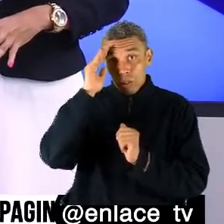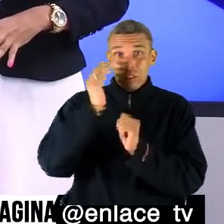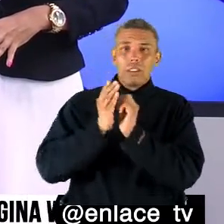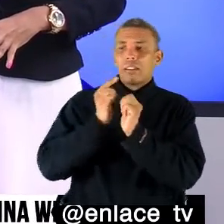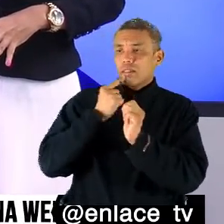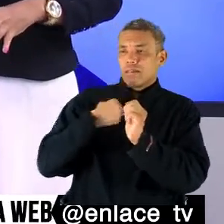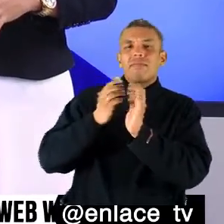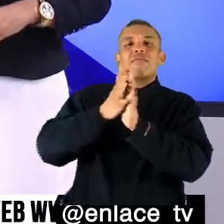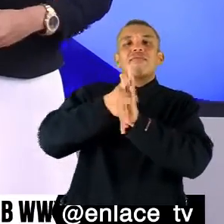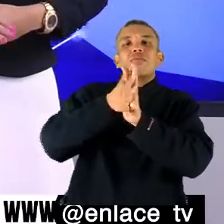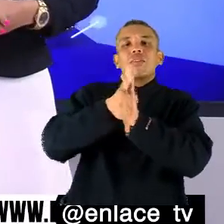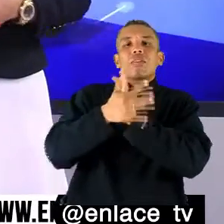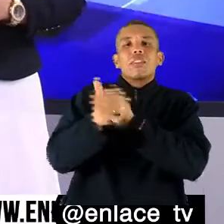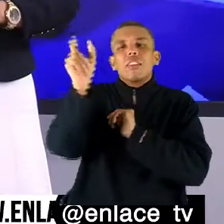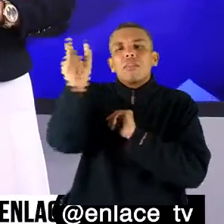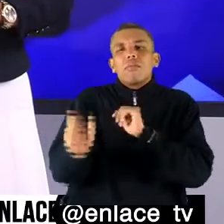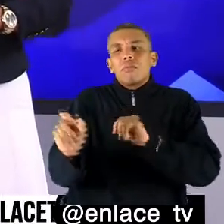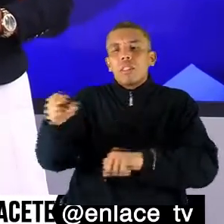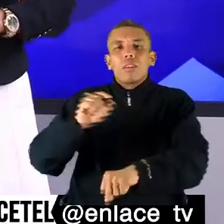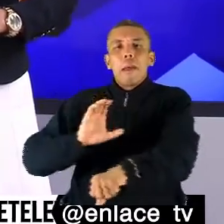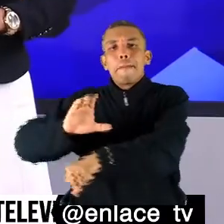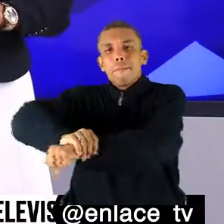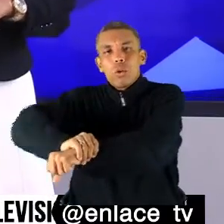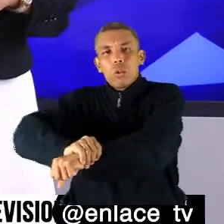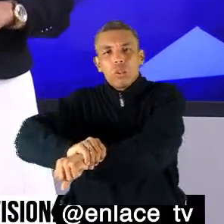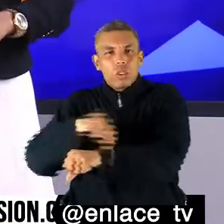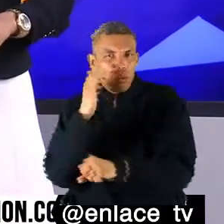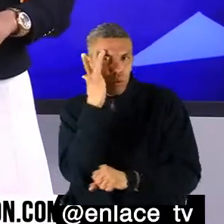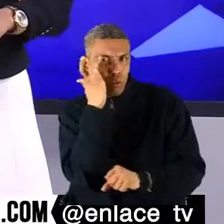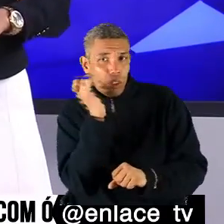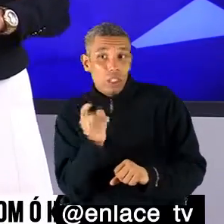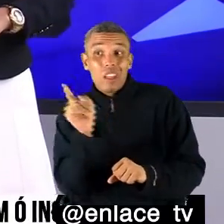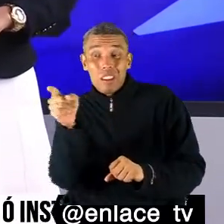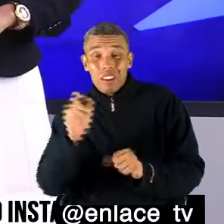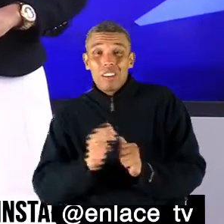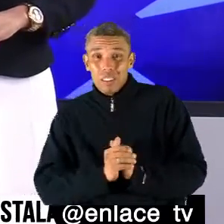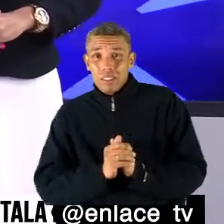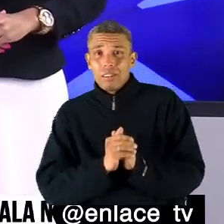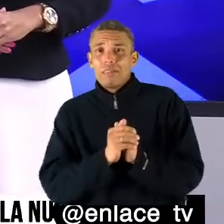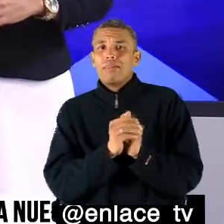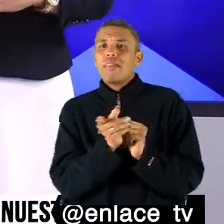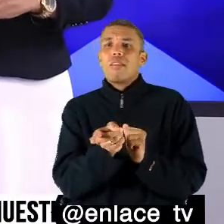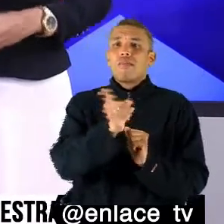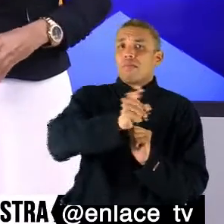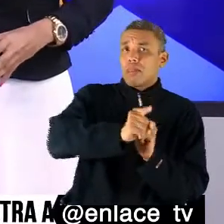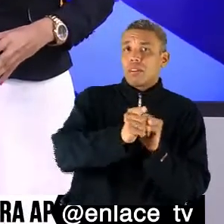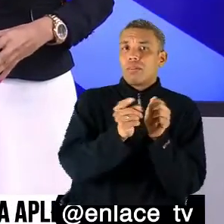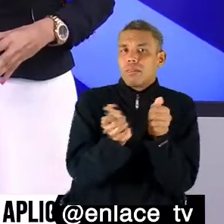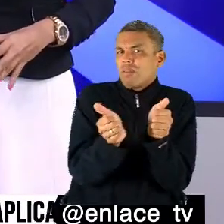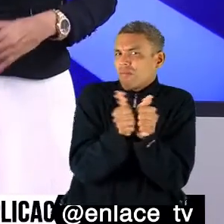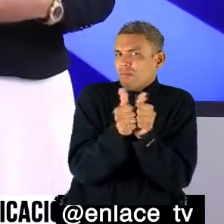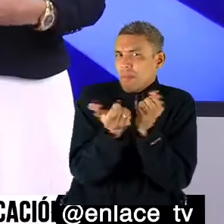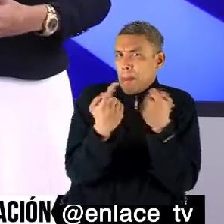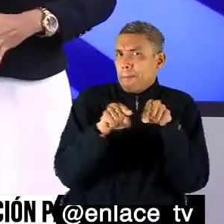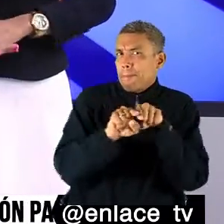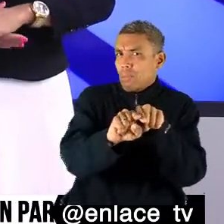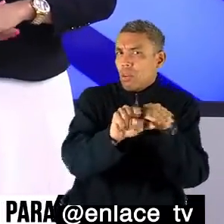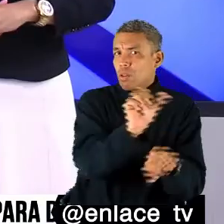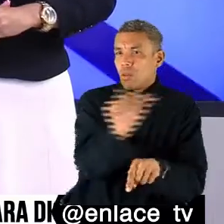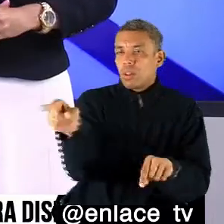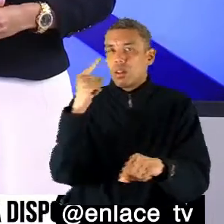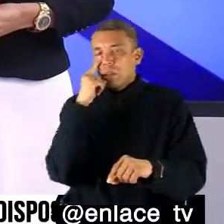edad sindicado por el delito de violencia intrafamiliar. Aseguran que el hombre agredió a su compañera sentimental y a uno